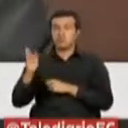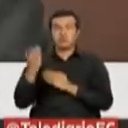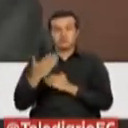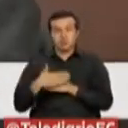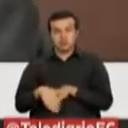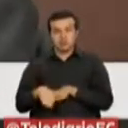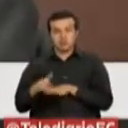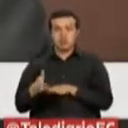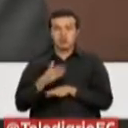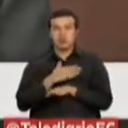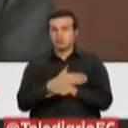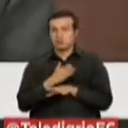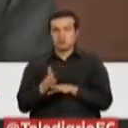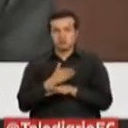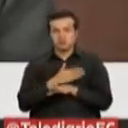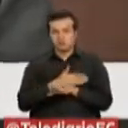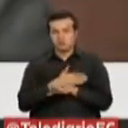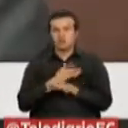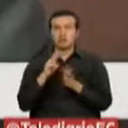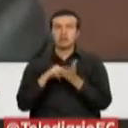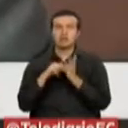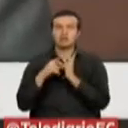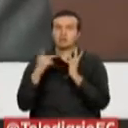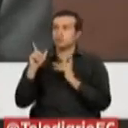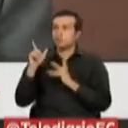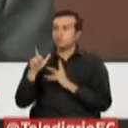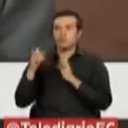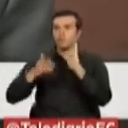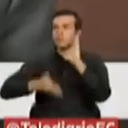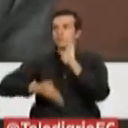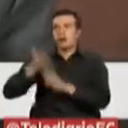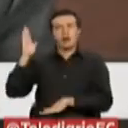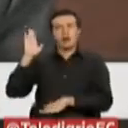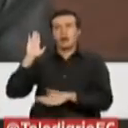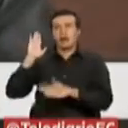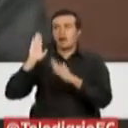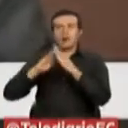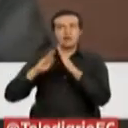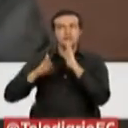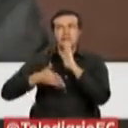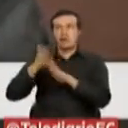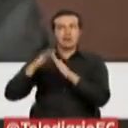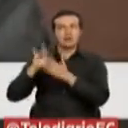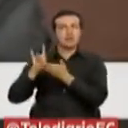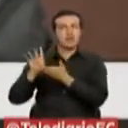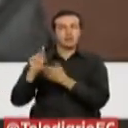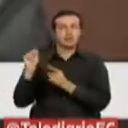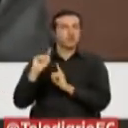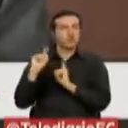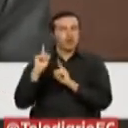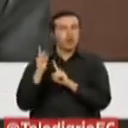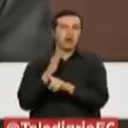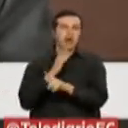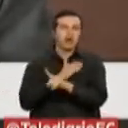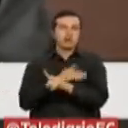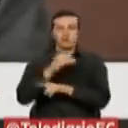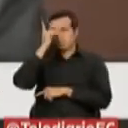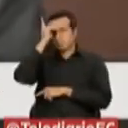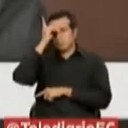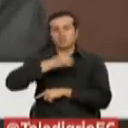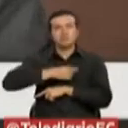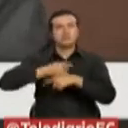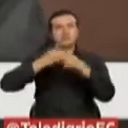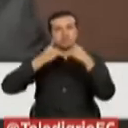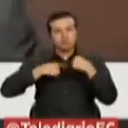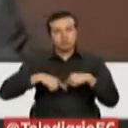terminación anticipada. No es que se les manda a la casa, porque sí, simplemente es una declaración, una decisión de